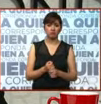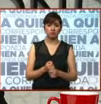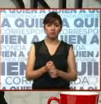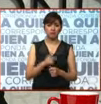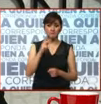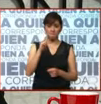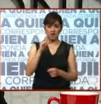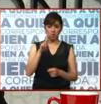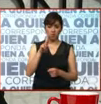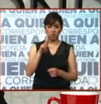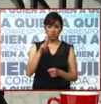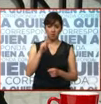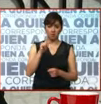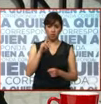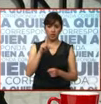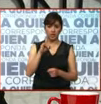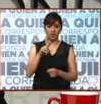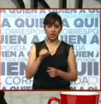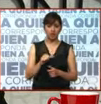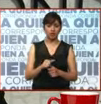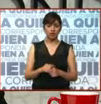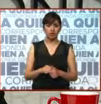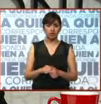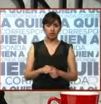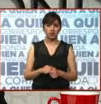Pau, ¿está Paulina?